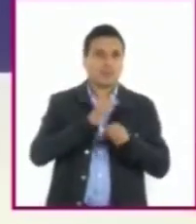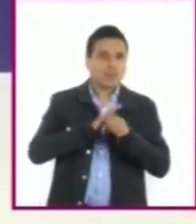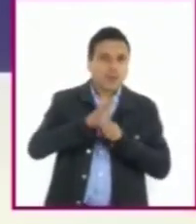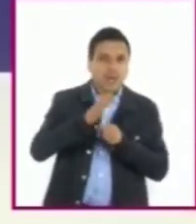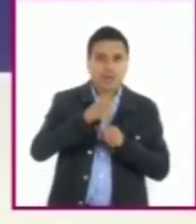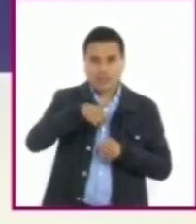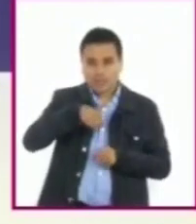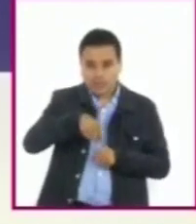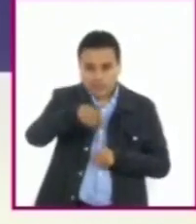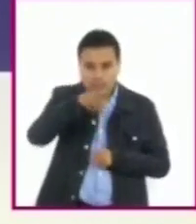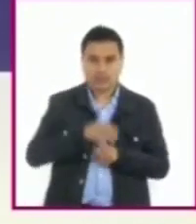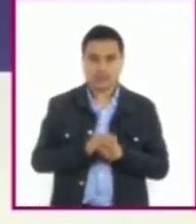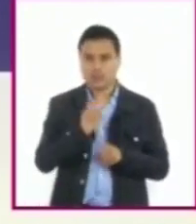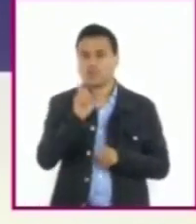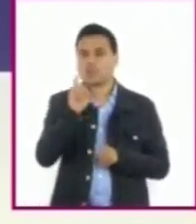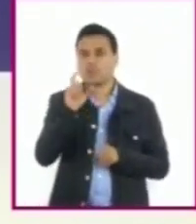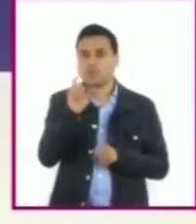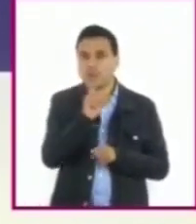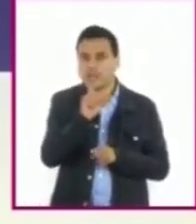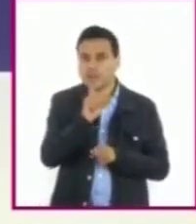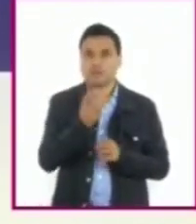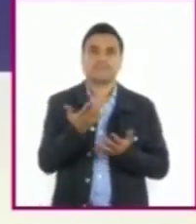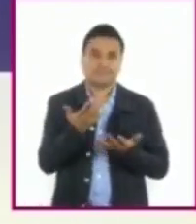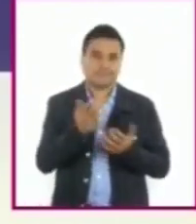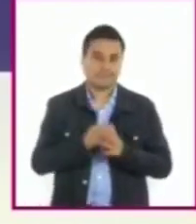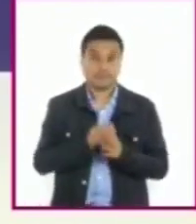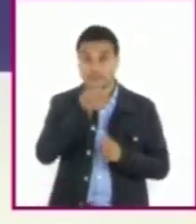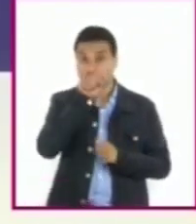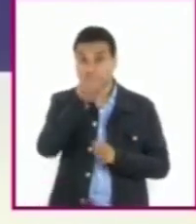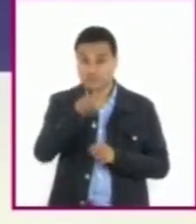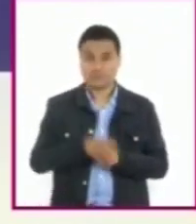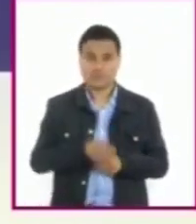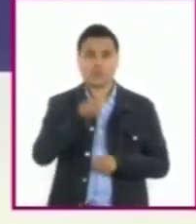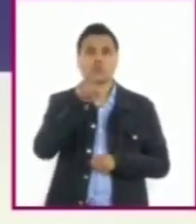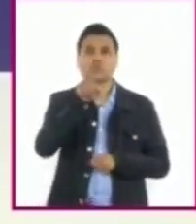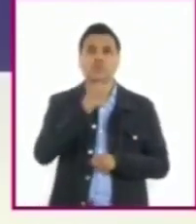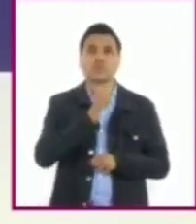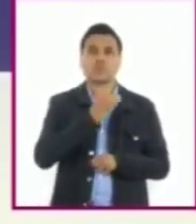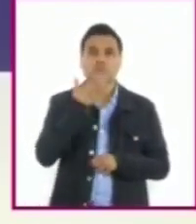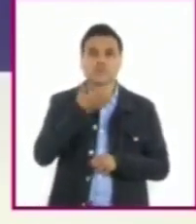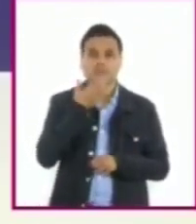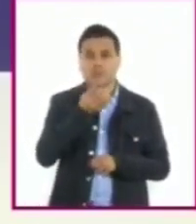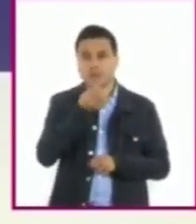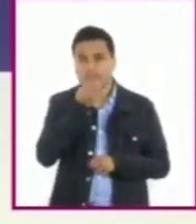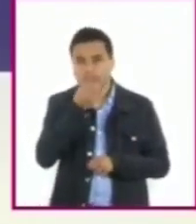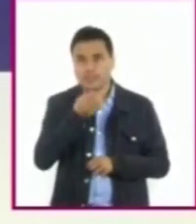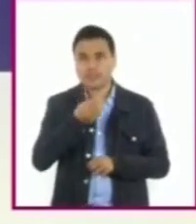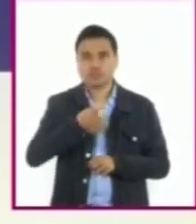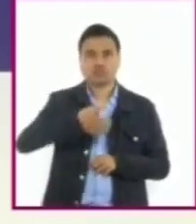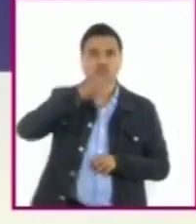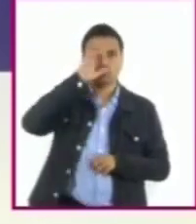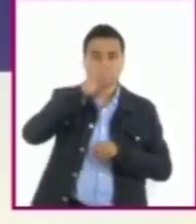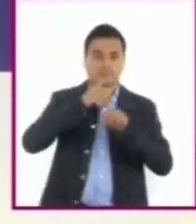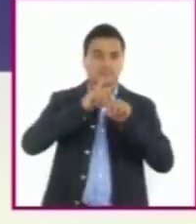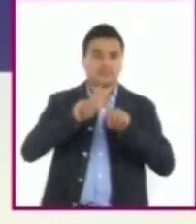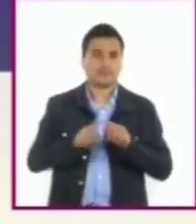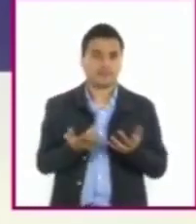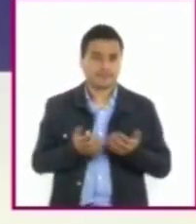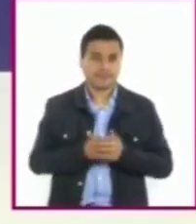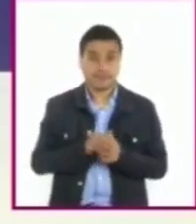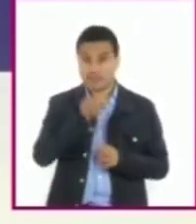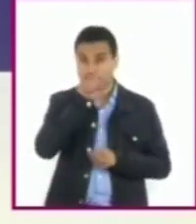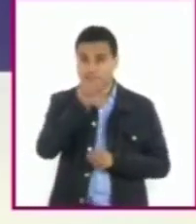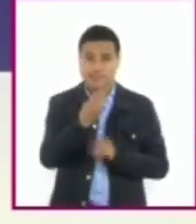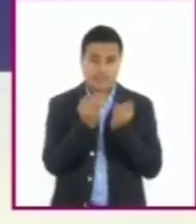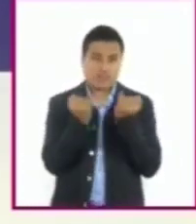hacerlo. Asimismo, lo que se produce en tu localidad con los platillos típicos, las bebidas. O también el